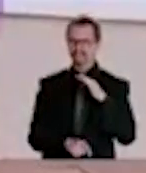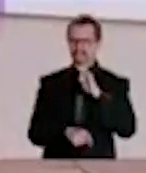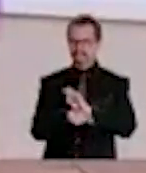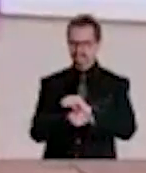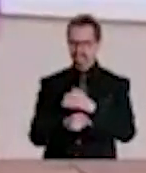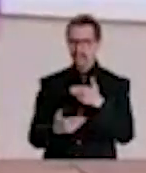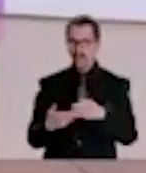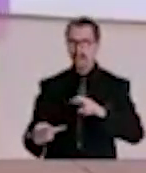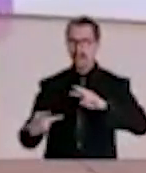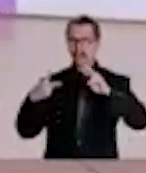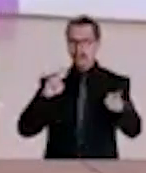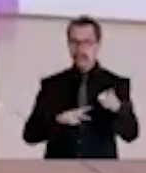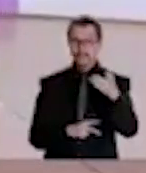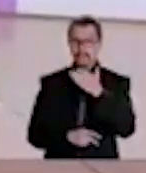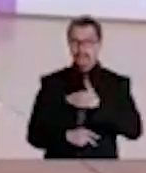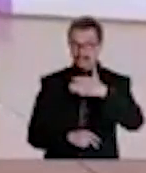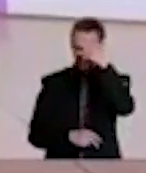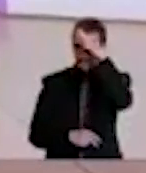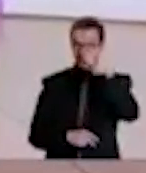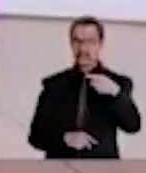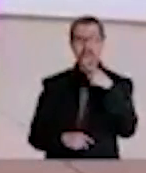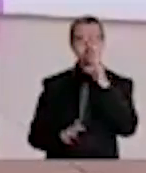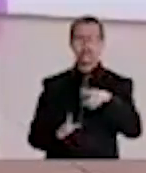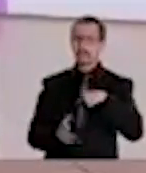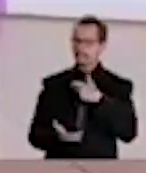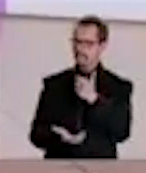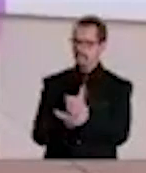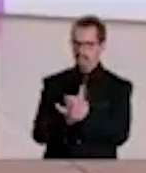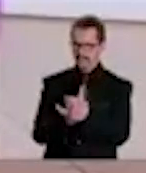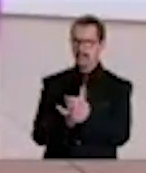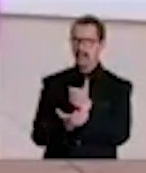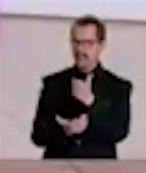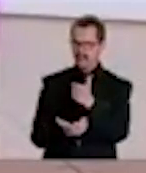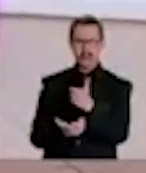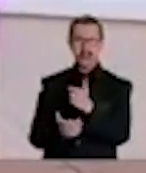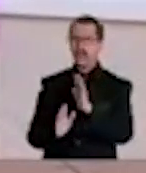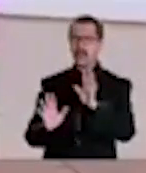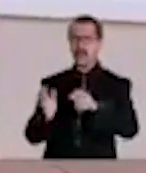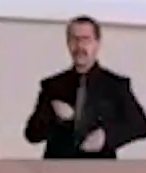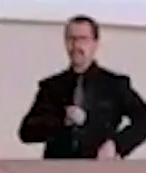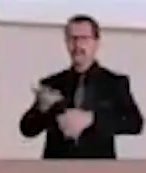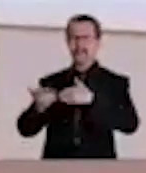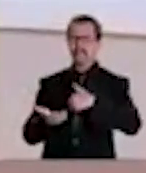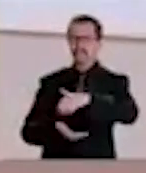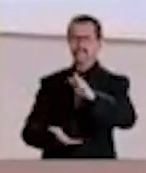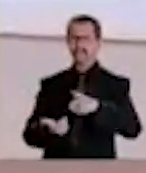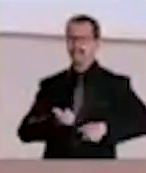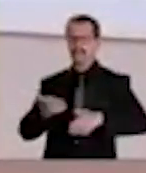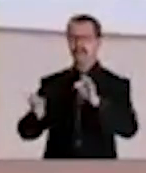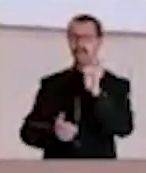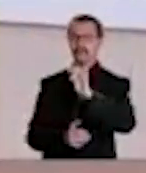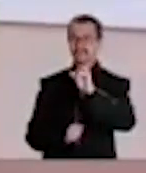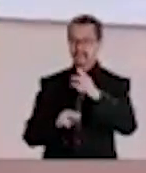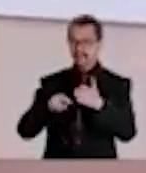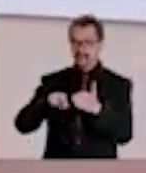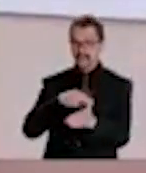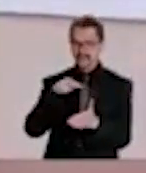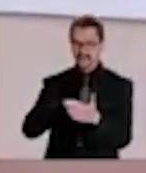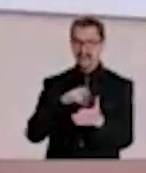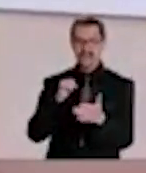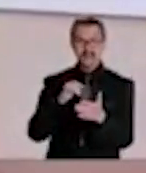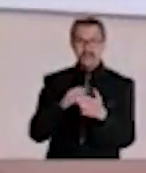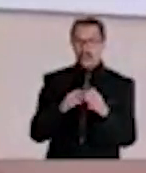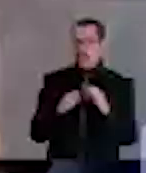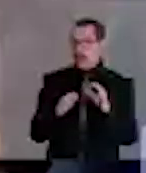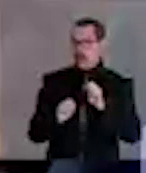si no ocurre lo que él quiere en términos de la relación bilateral pero como para ganar de la cabra como pasar como para dar